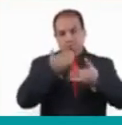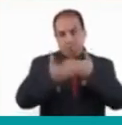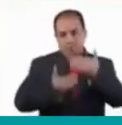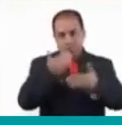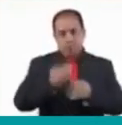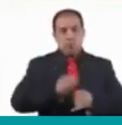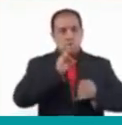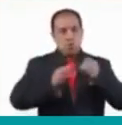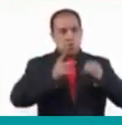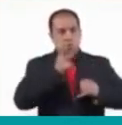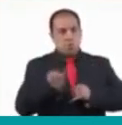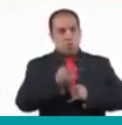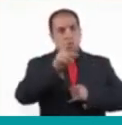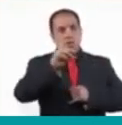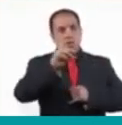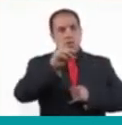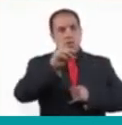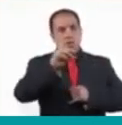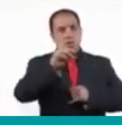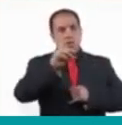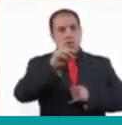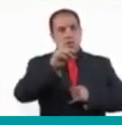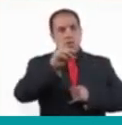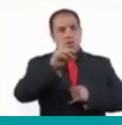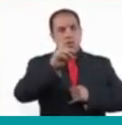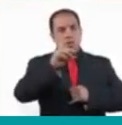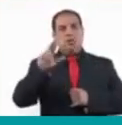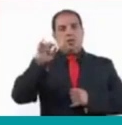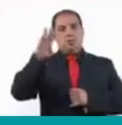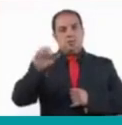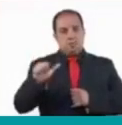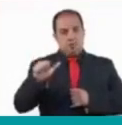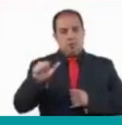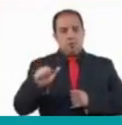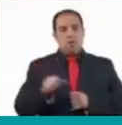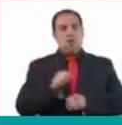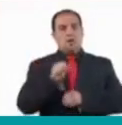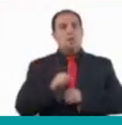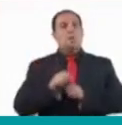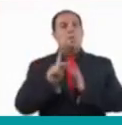Última pregunta, Dalila Sarabia, Animal Político.